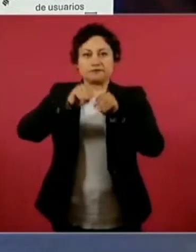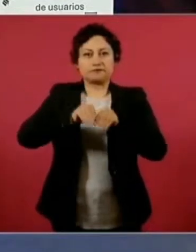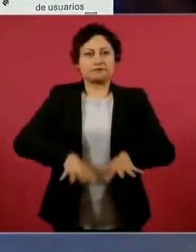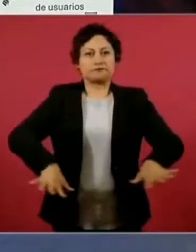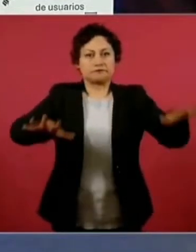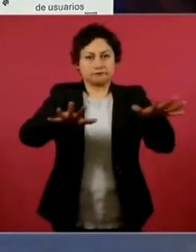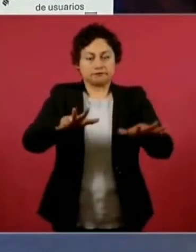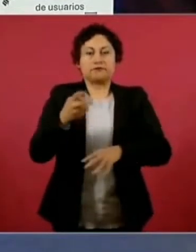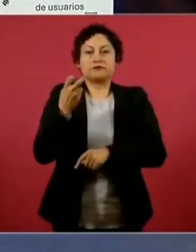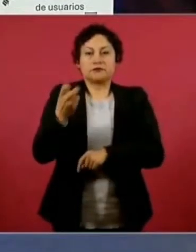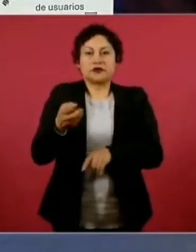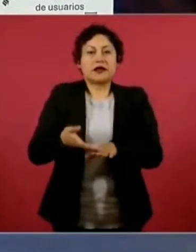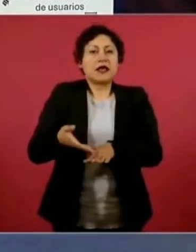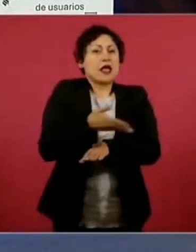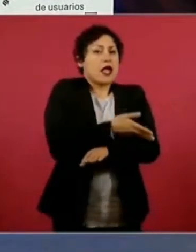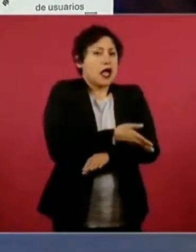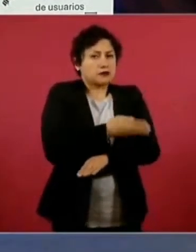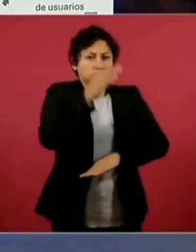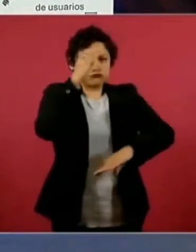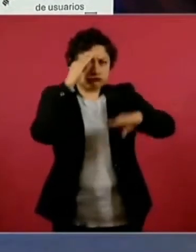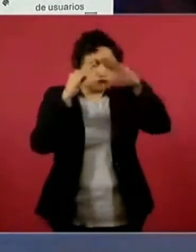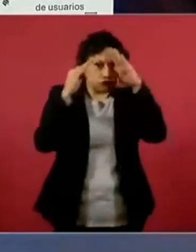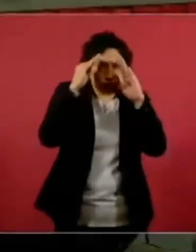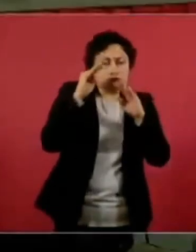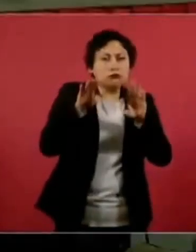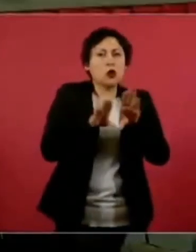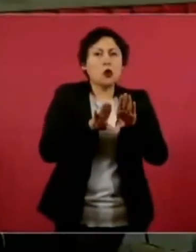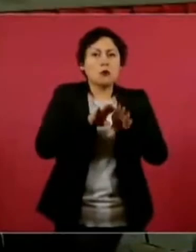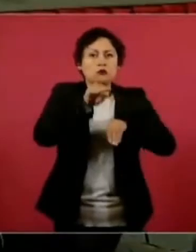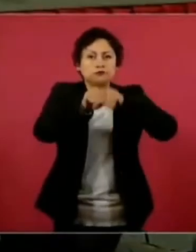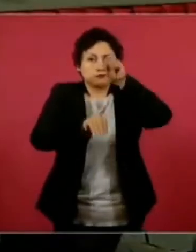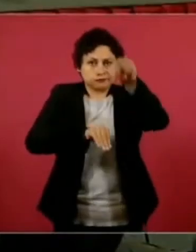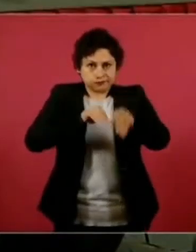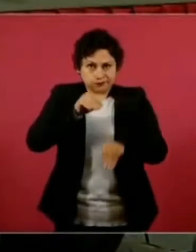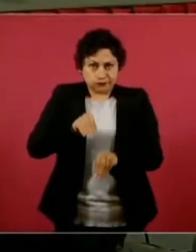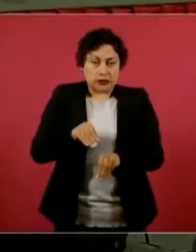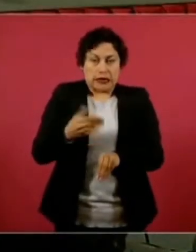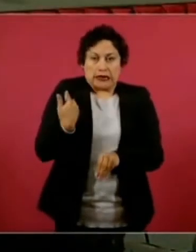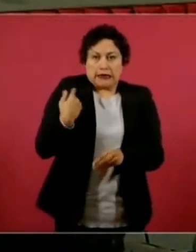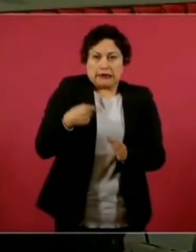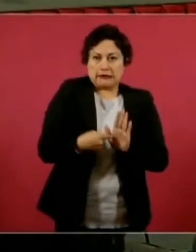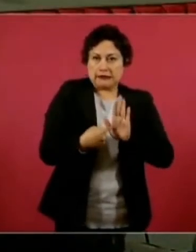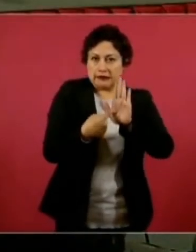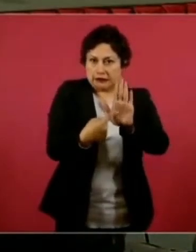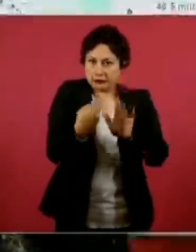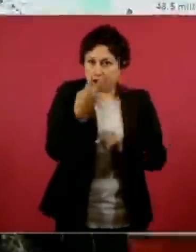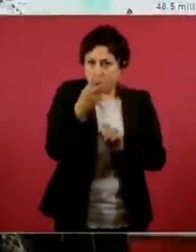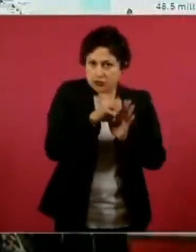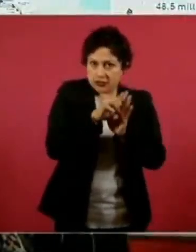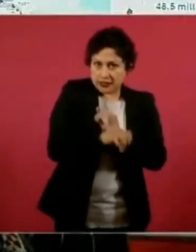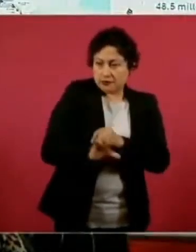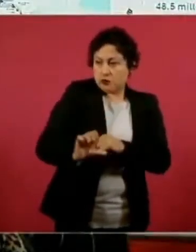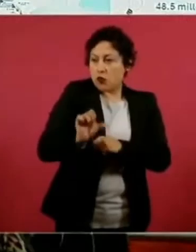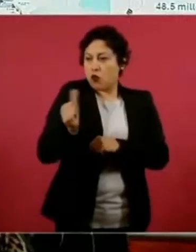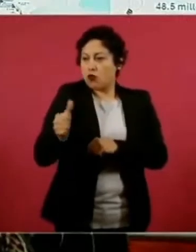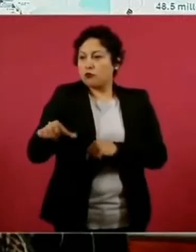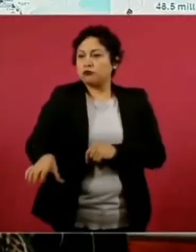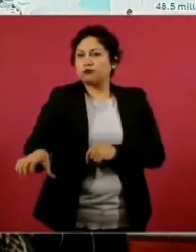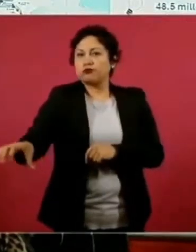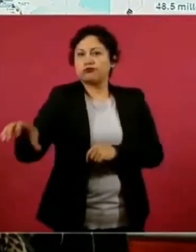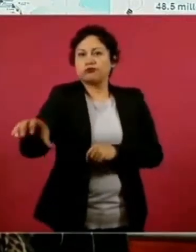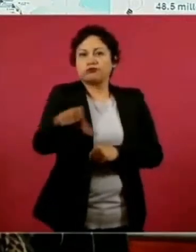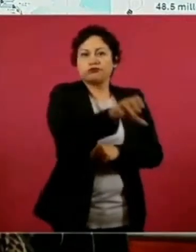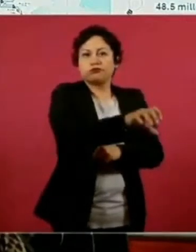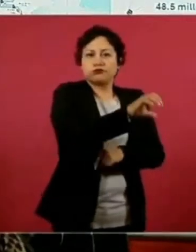se hizo en varios sitios. Mencionamos ahorita este ejemplo, pero aquí tenemos otros dos más, aquí tenemos otros dos más. Entonces fue una actividad